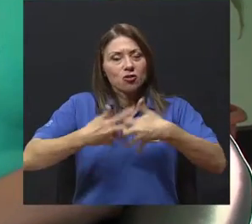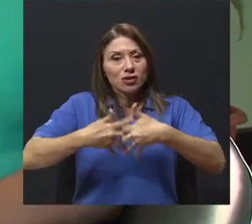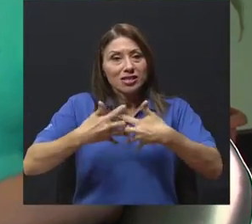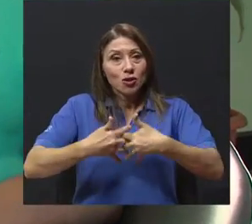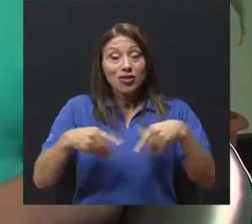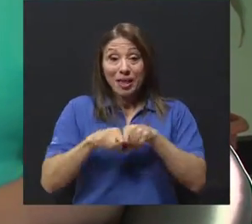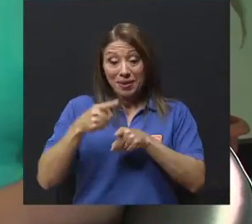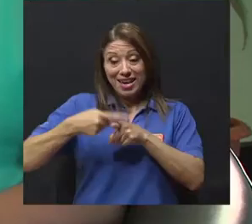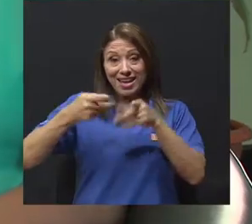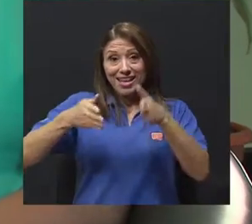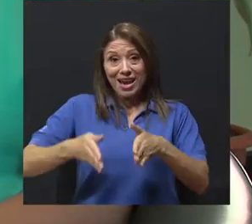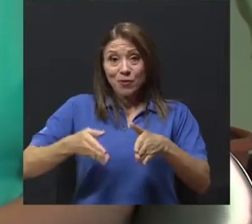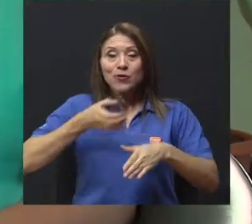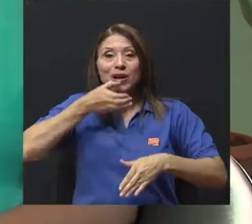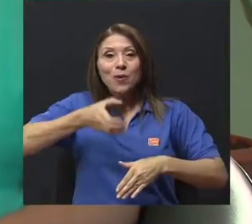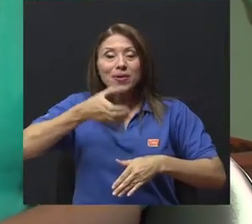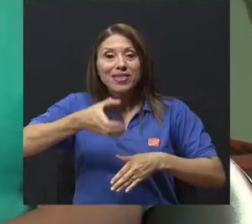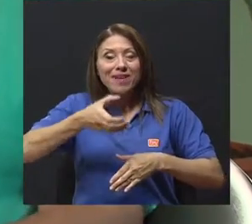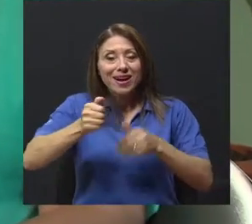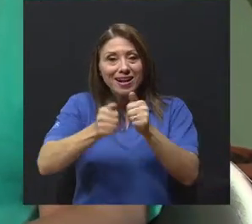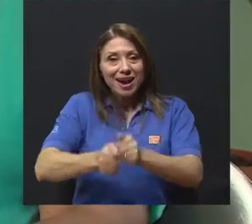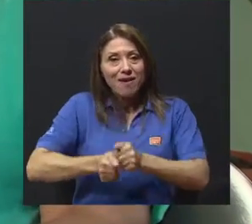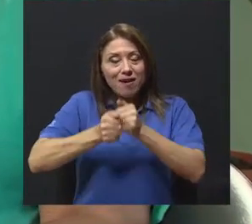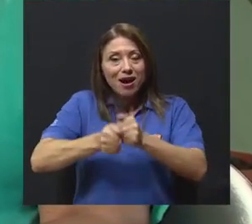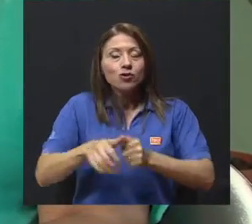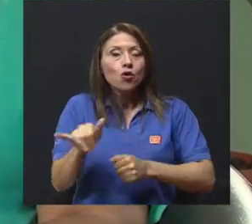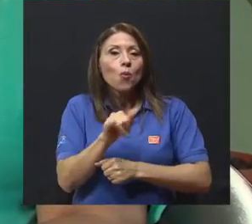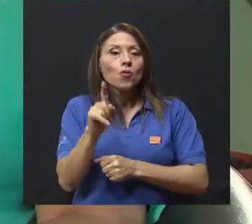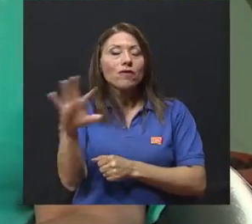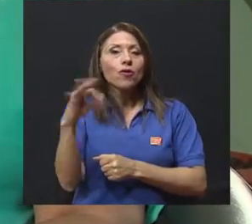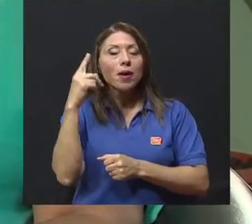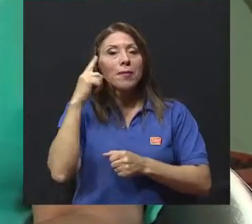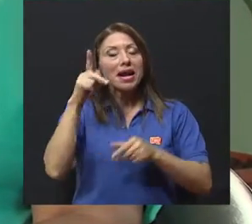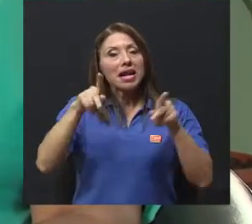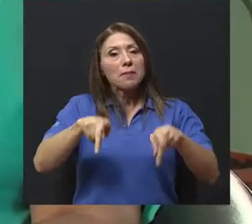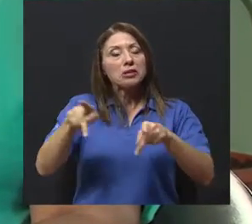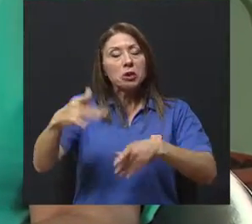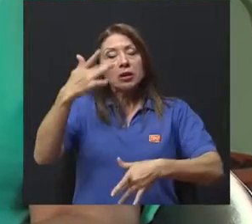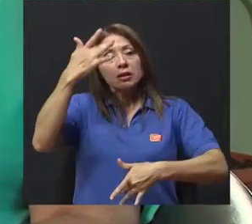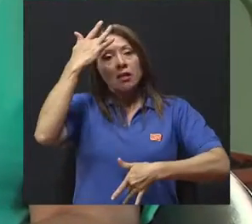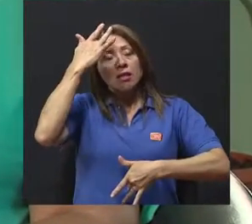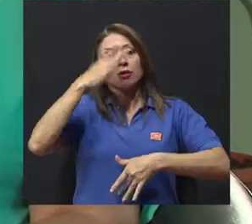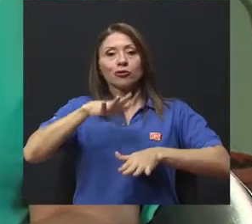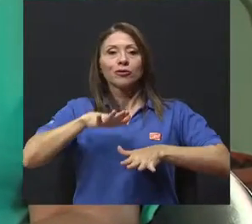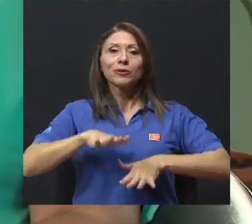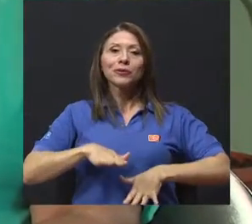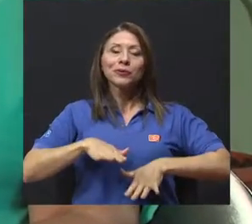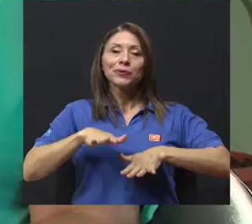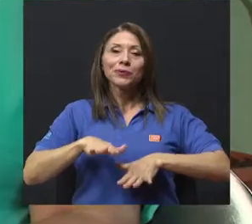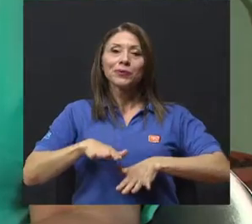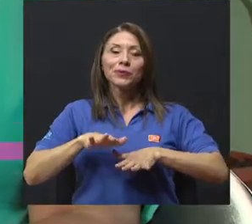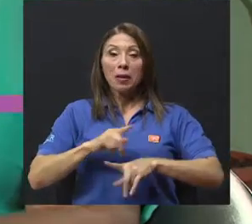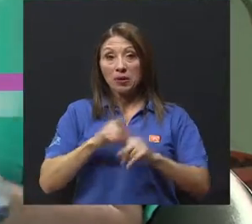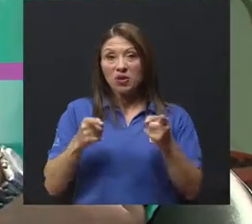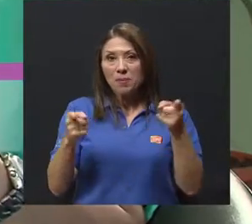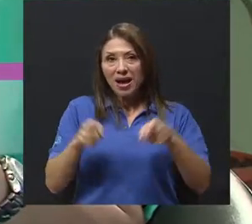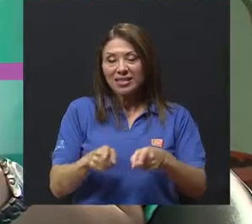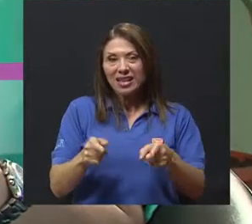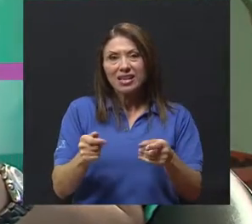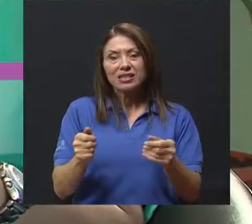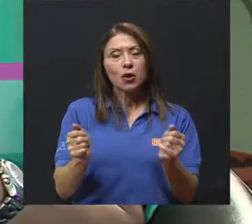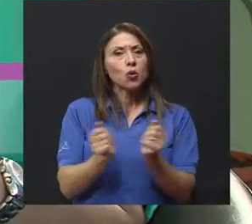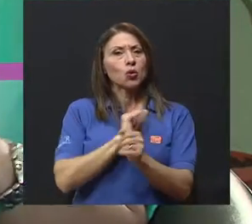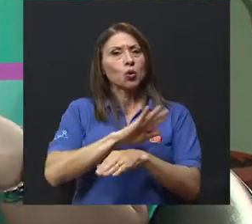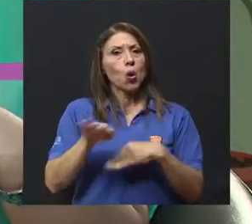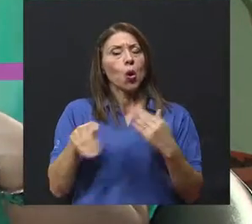griegos donde lo recomendaban en los hospitales como un medio de relajación de los pacientes lo que pasa es que con todo esto